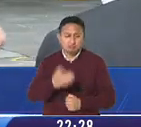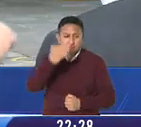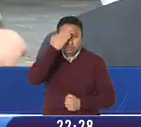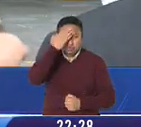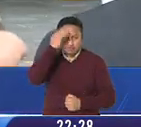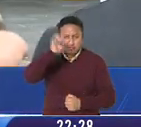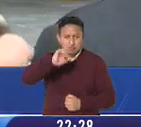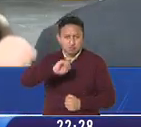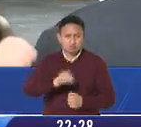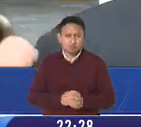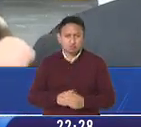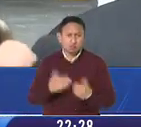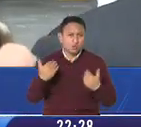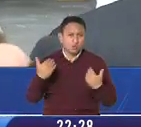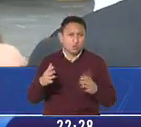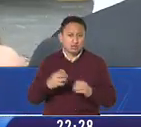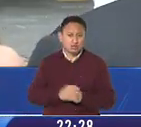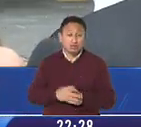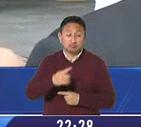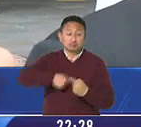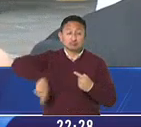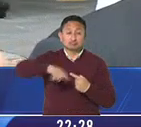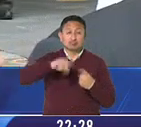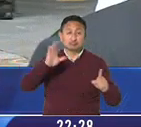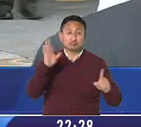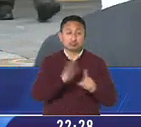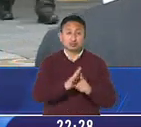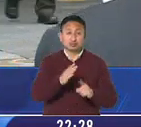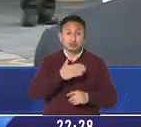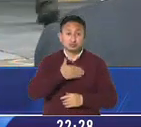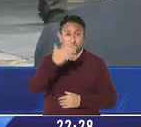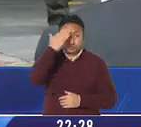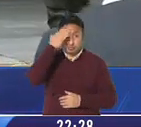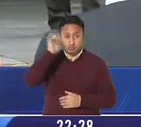cualquier reacción o retaliación, estoy consciente de eso,